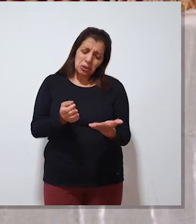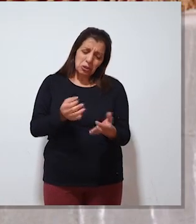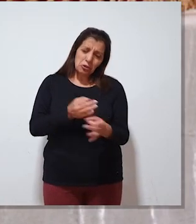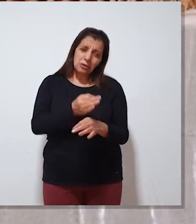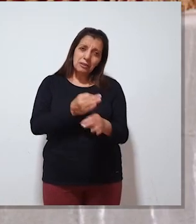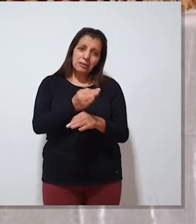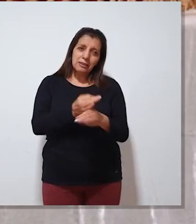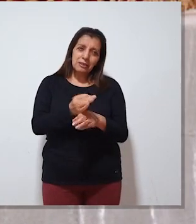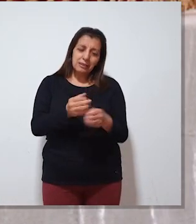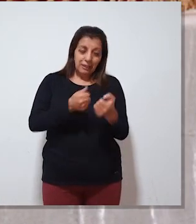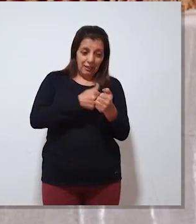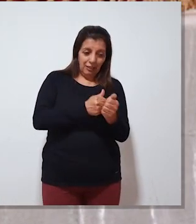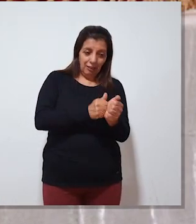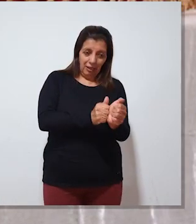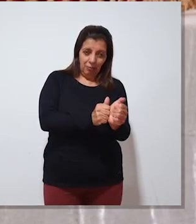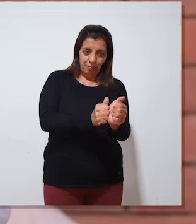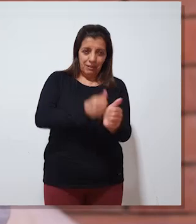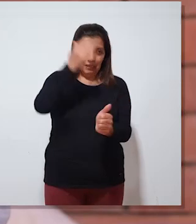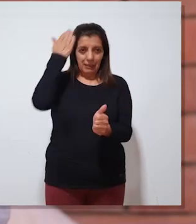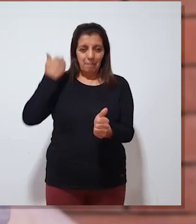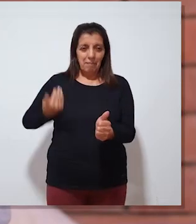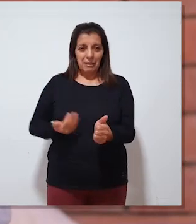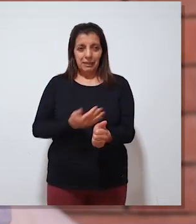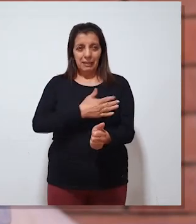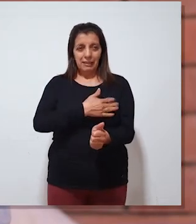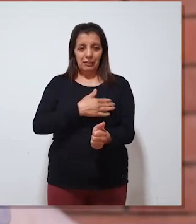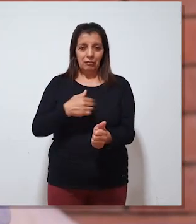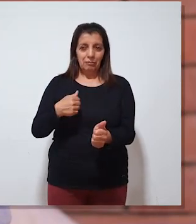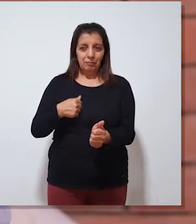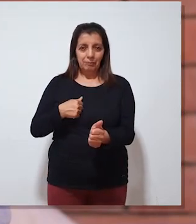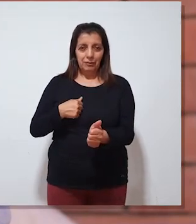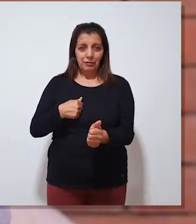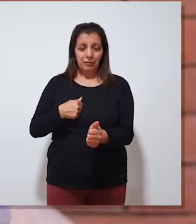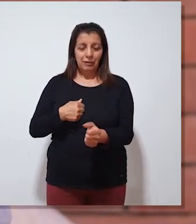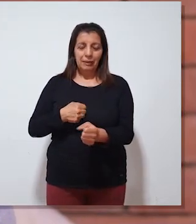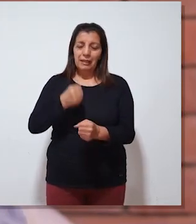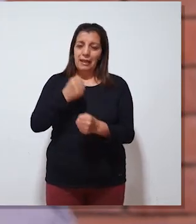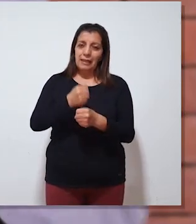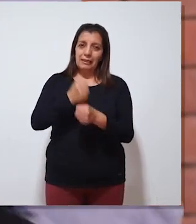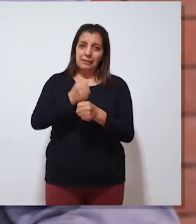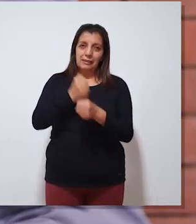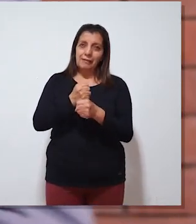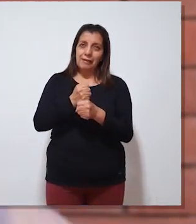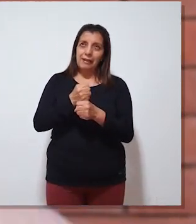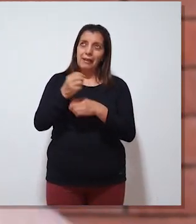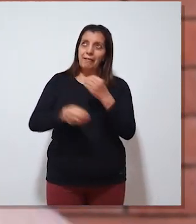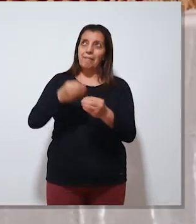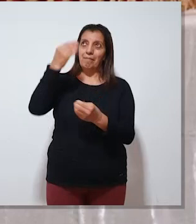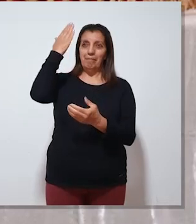acompañó a los apóstoles y siempre fue la fiel servidora del Señor.